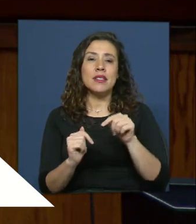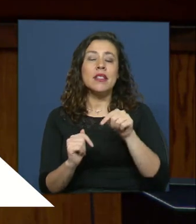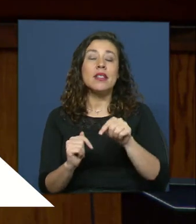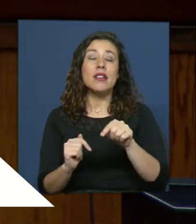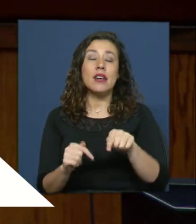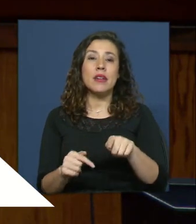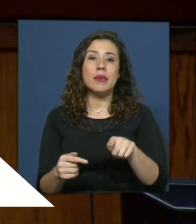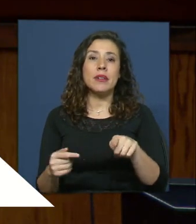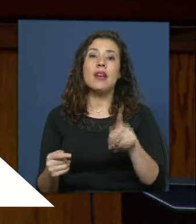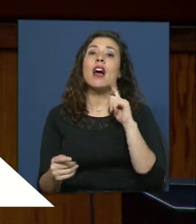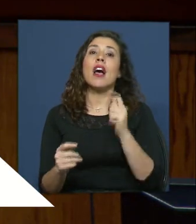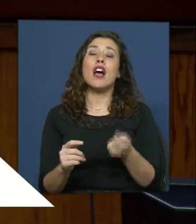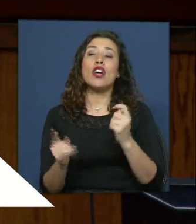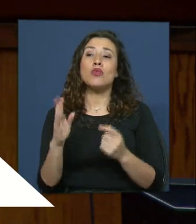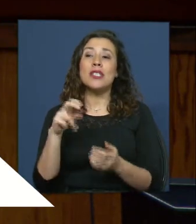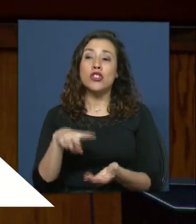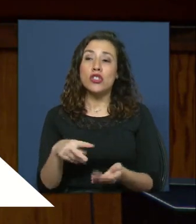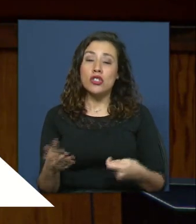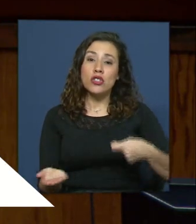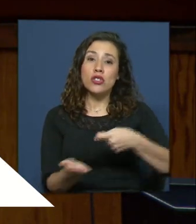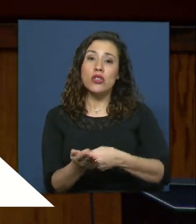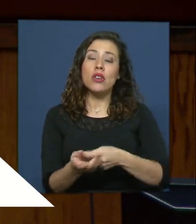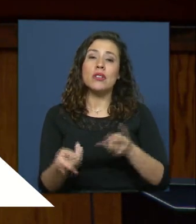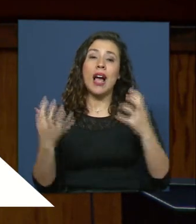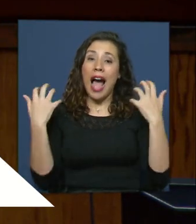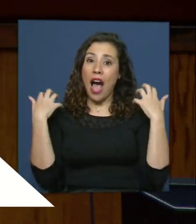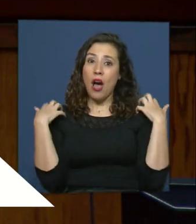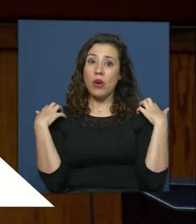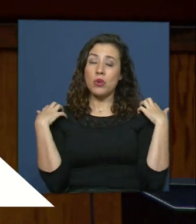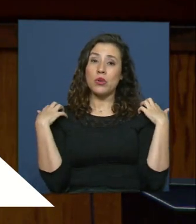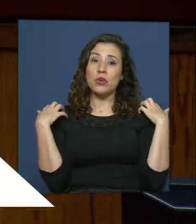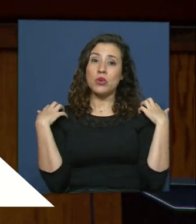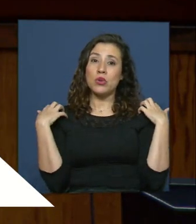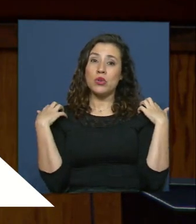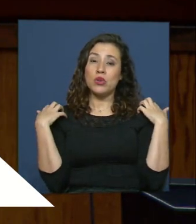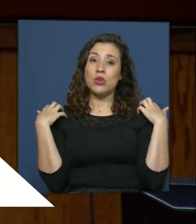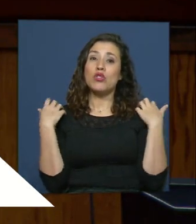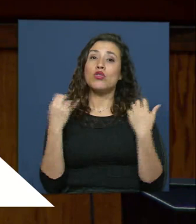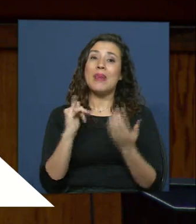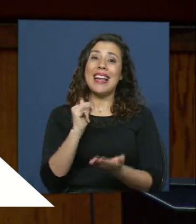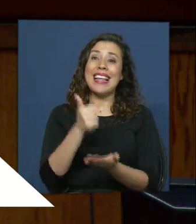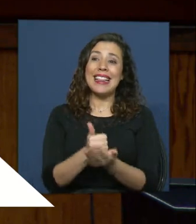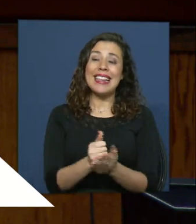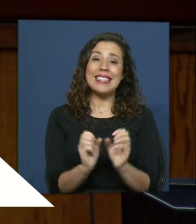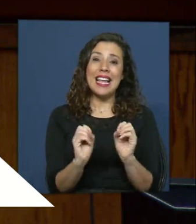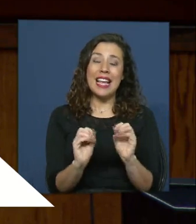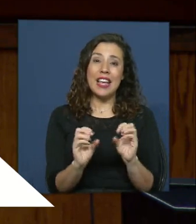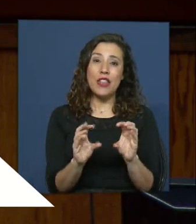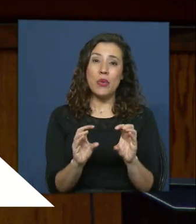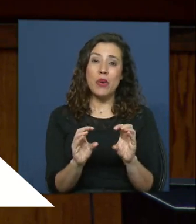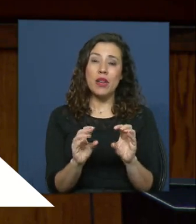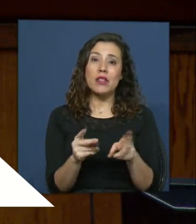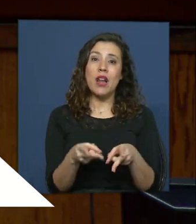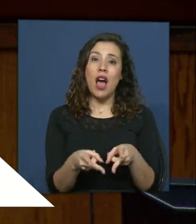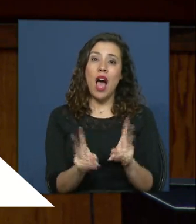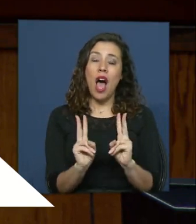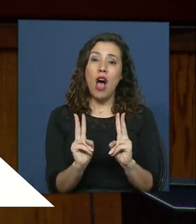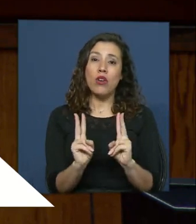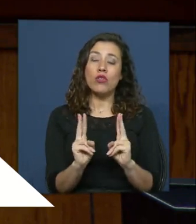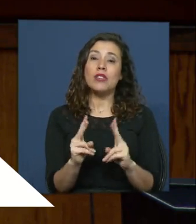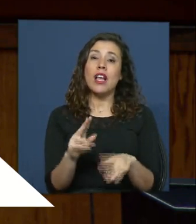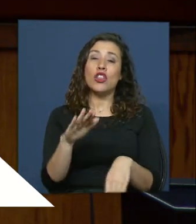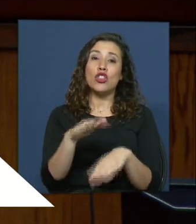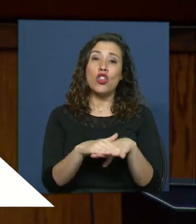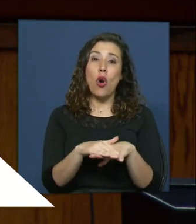con cargo a la subvención, se faculta a la Superintendencia de Educación a autorizar